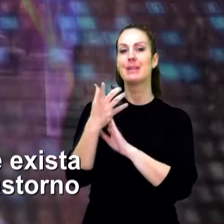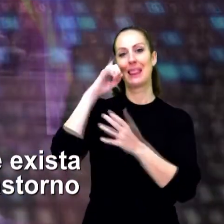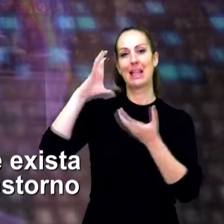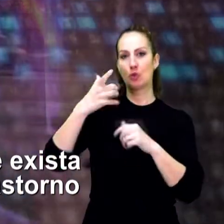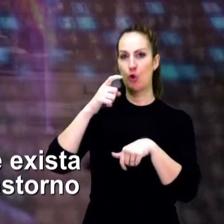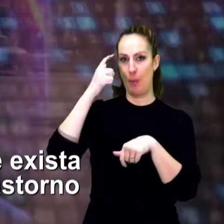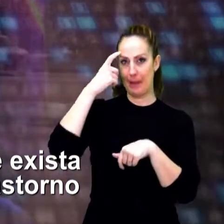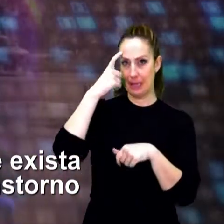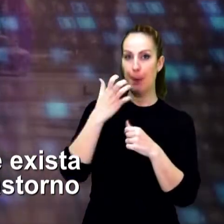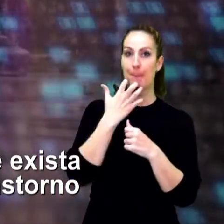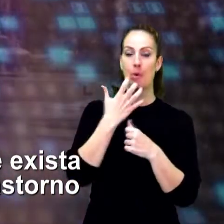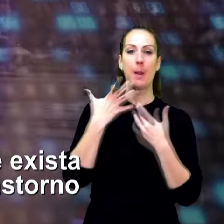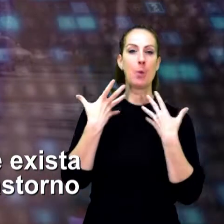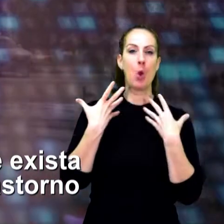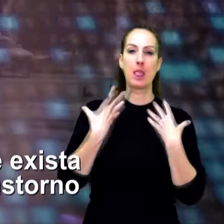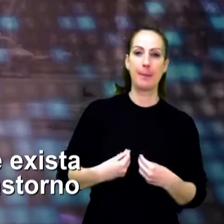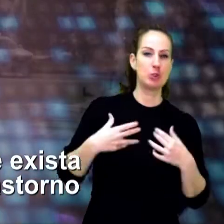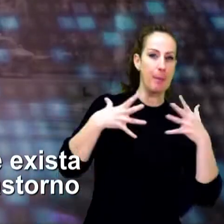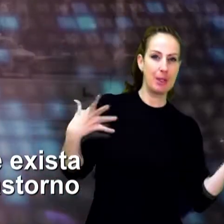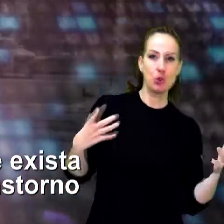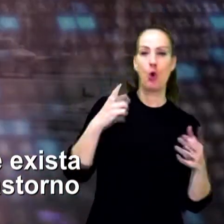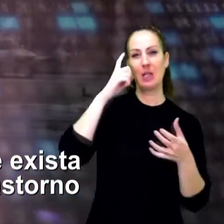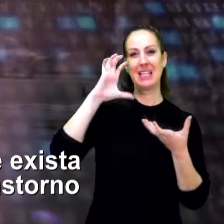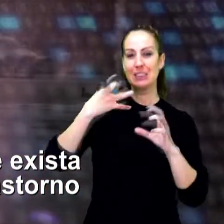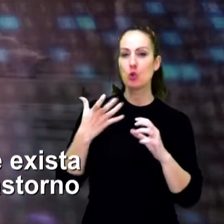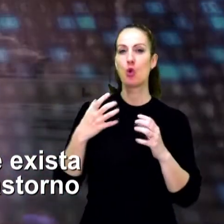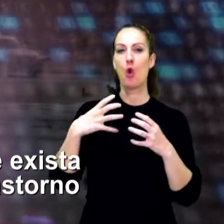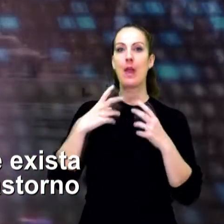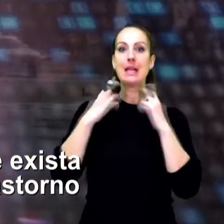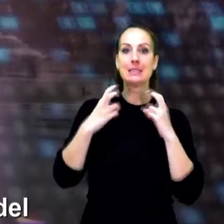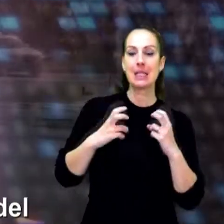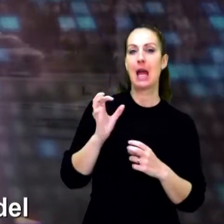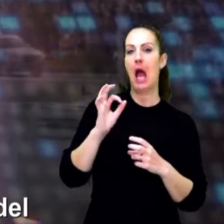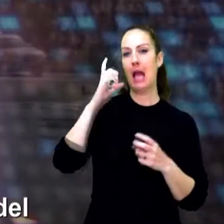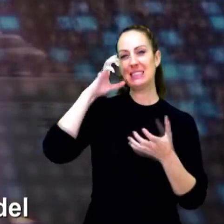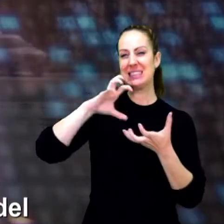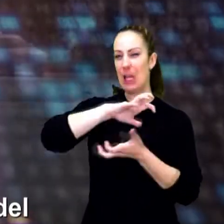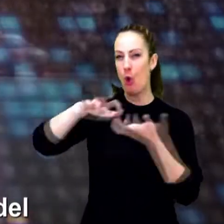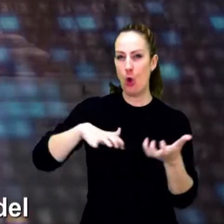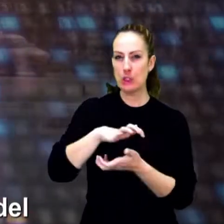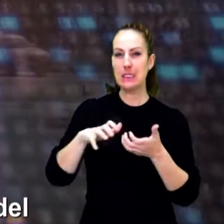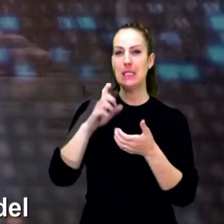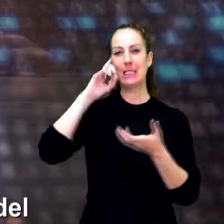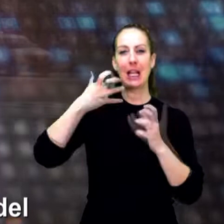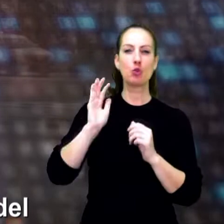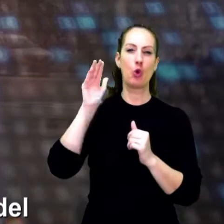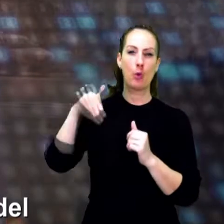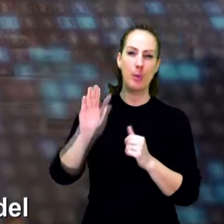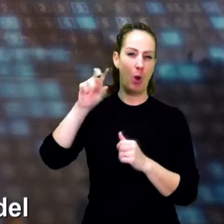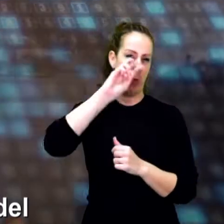la posibilidad de que exista un trastorno mental. Depresión mayor, trastorno de ansiedad,